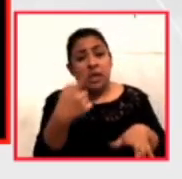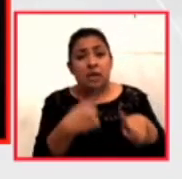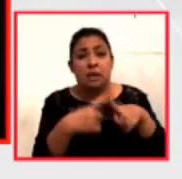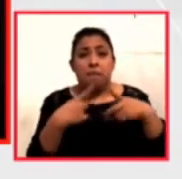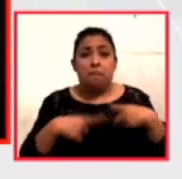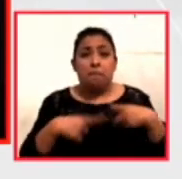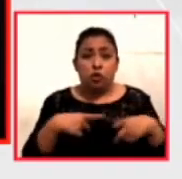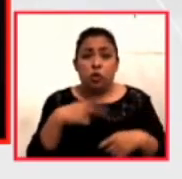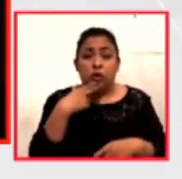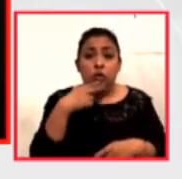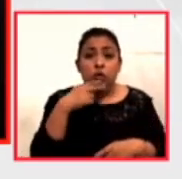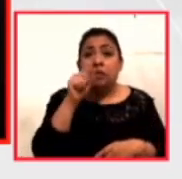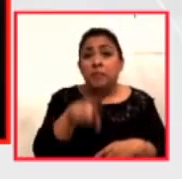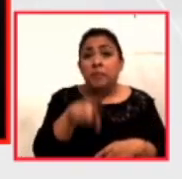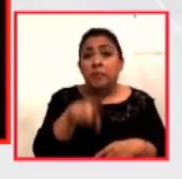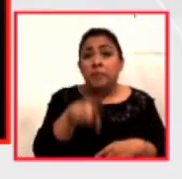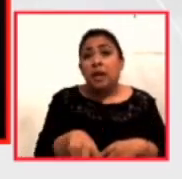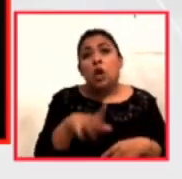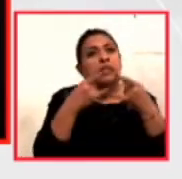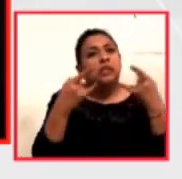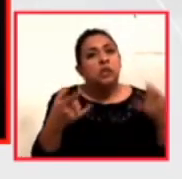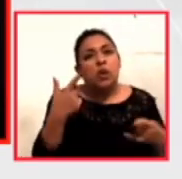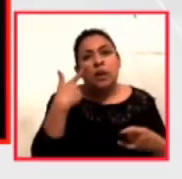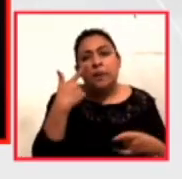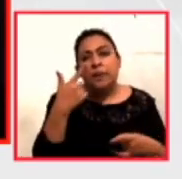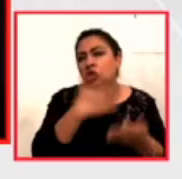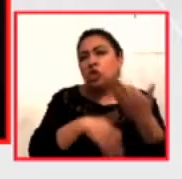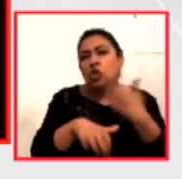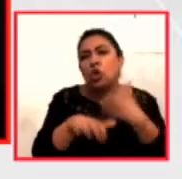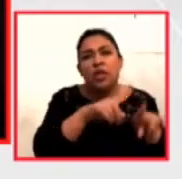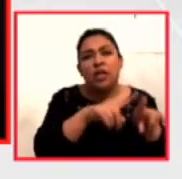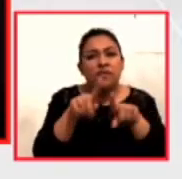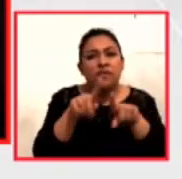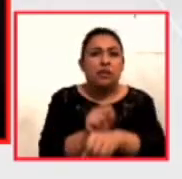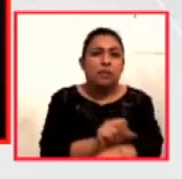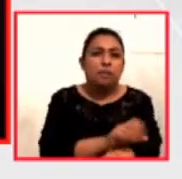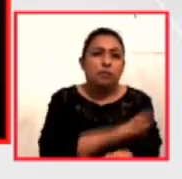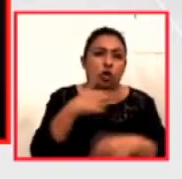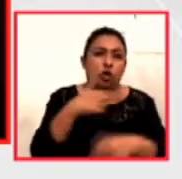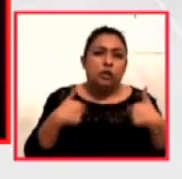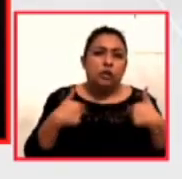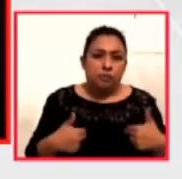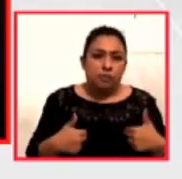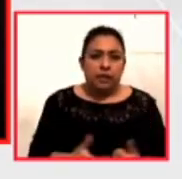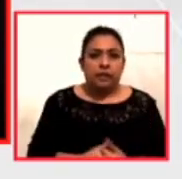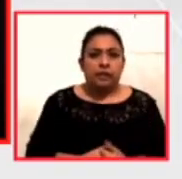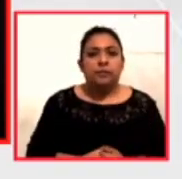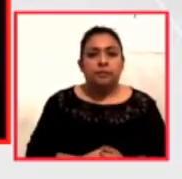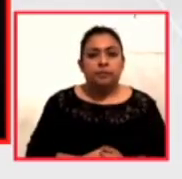cuya hechizante historia recorre toda la gama de las emociones humanas.